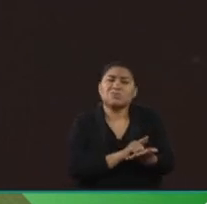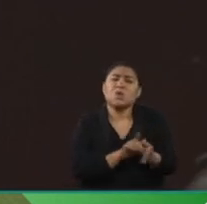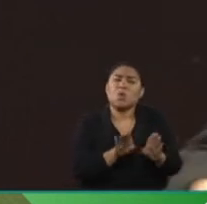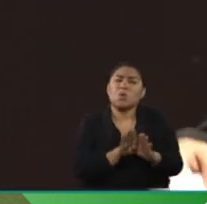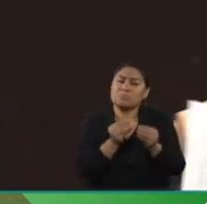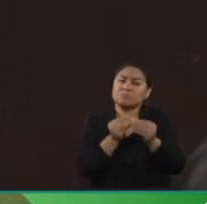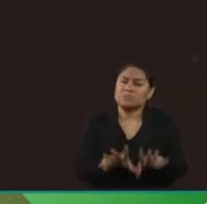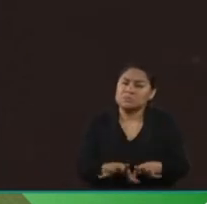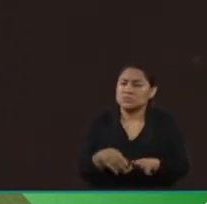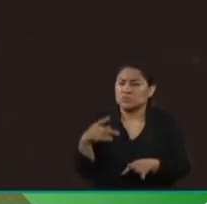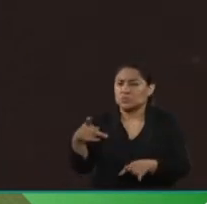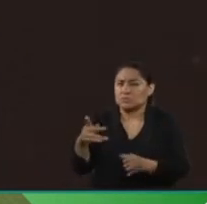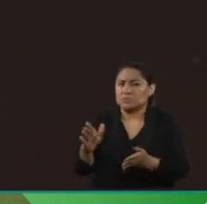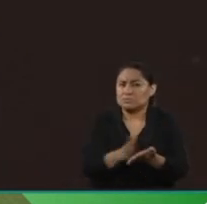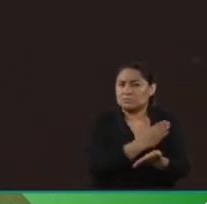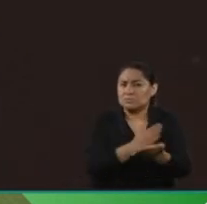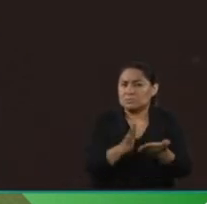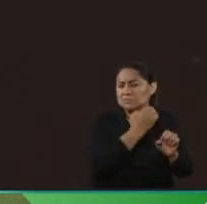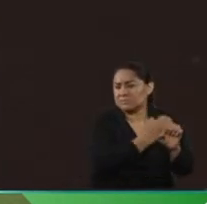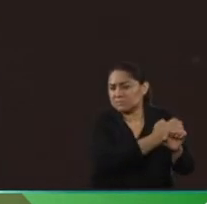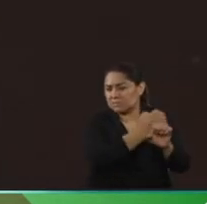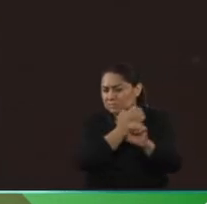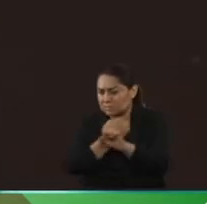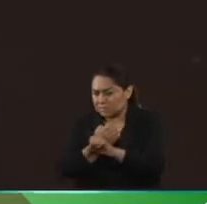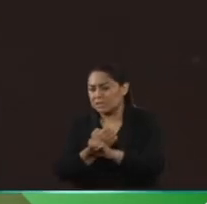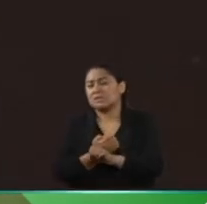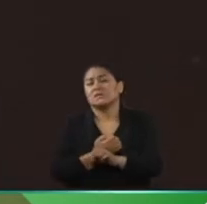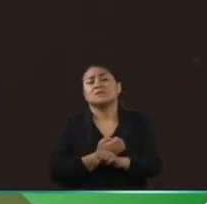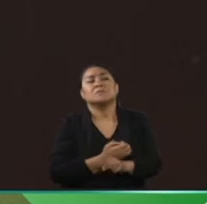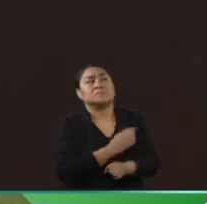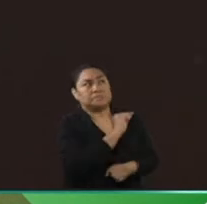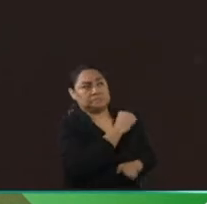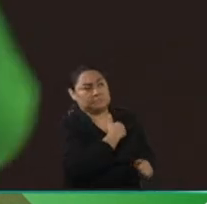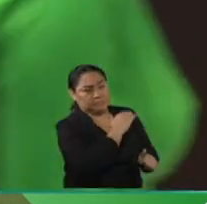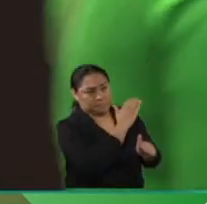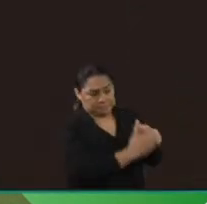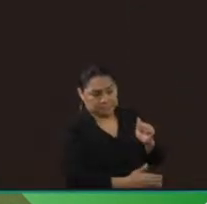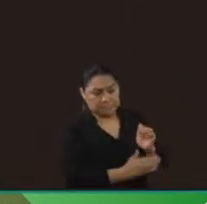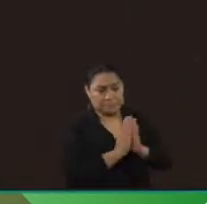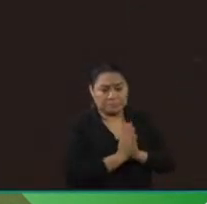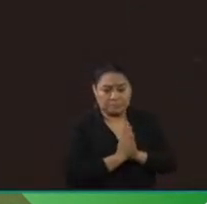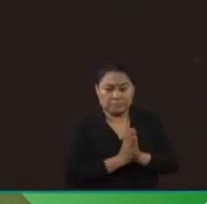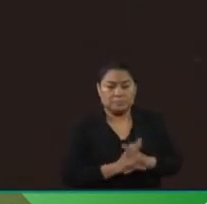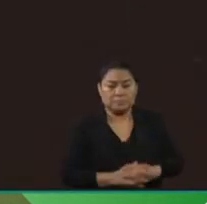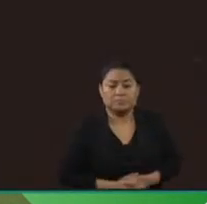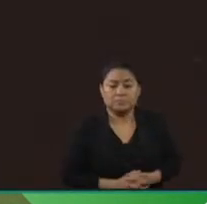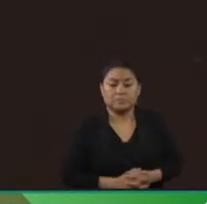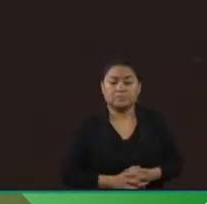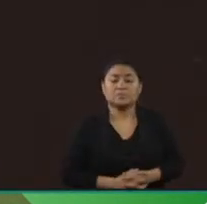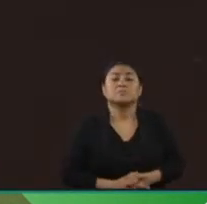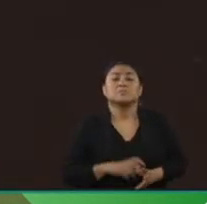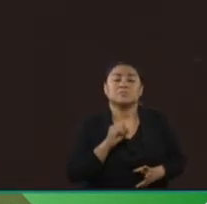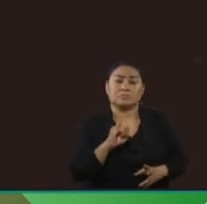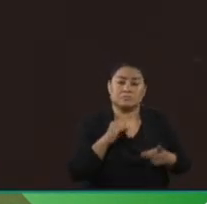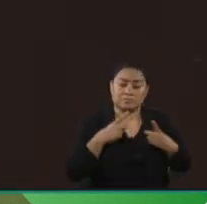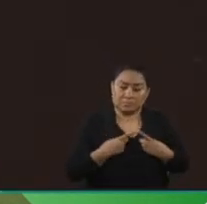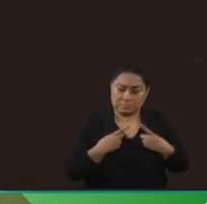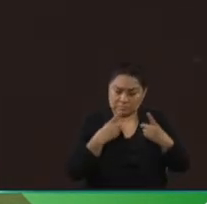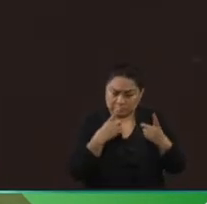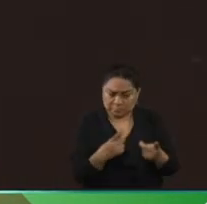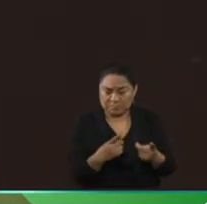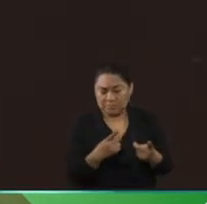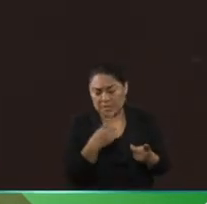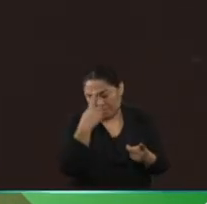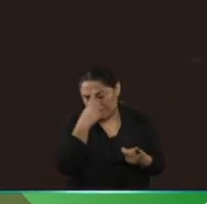nuestras entidades y no contempla ya termino presidente no contempla el otorgamiento de